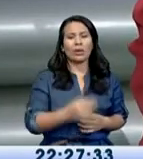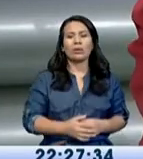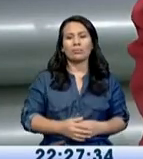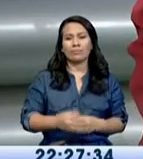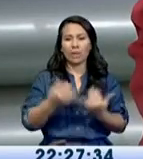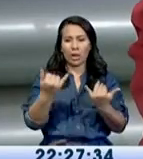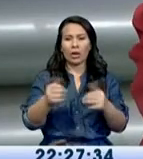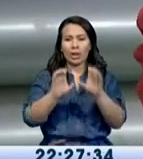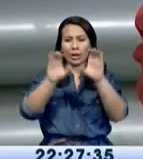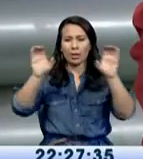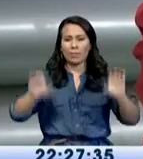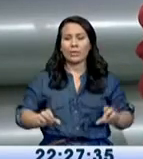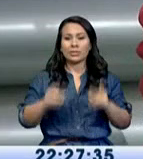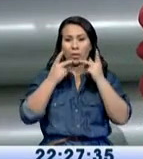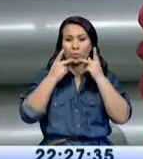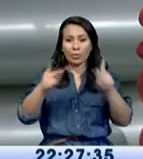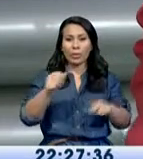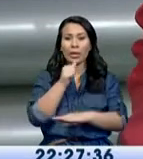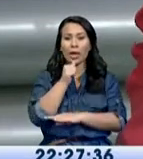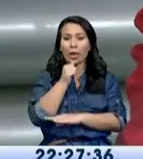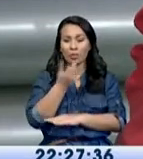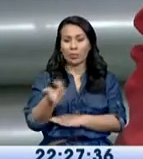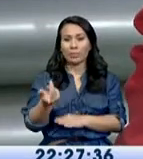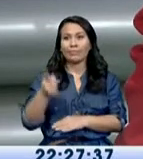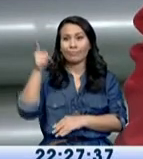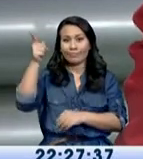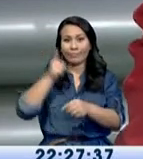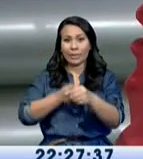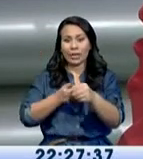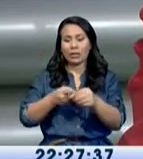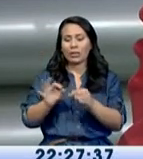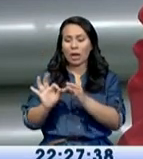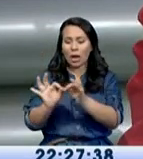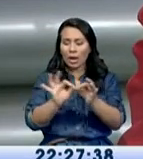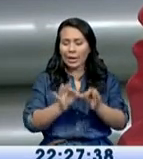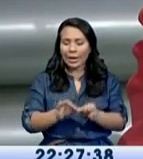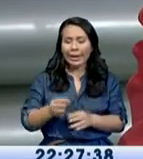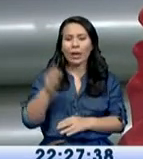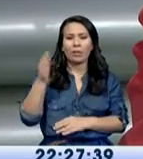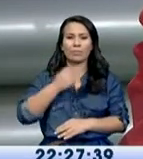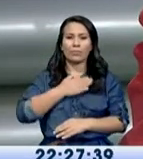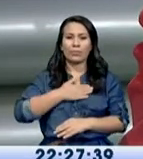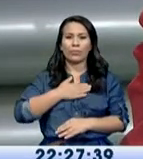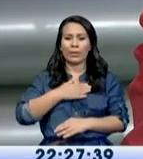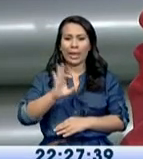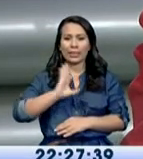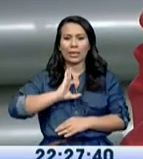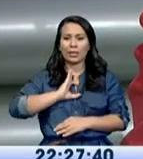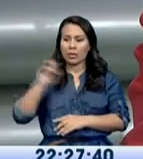la empresa pública metropolitana de agua potable de la capital prepara un informe técnico de lo ocurrido.